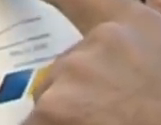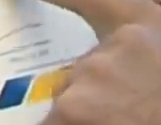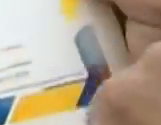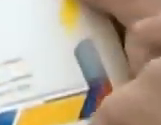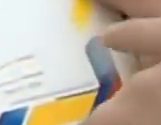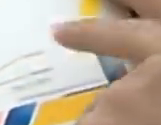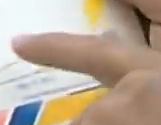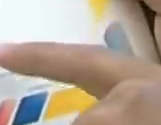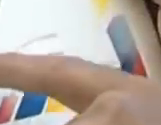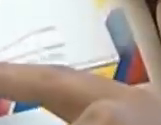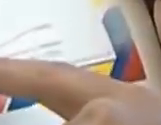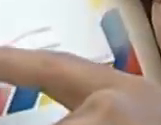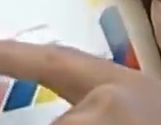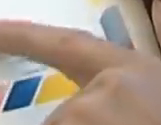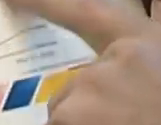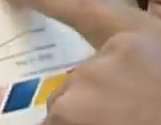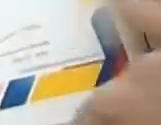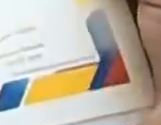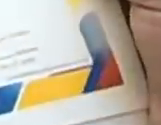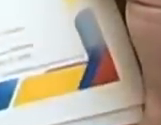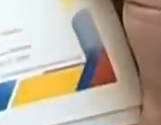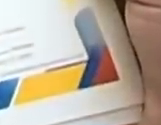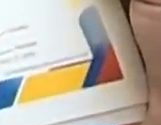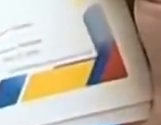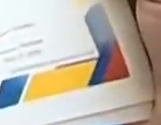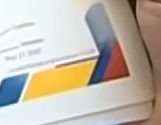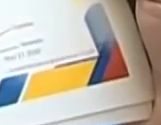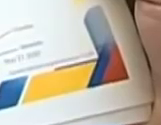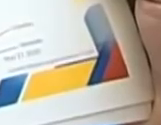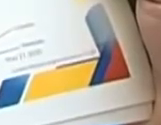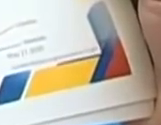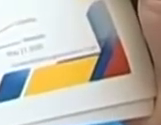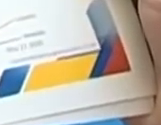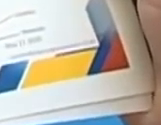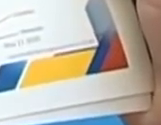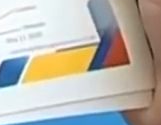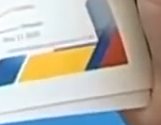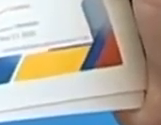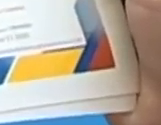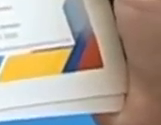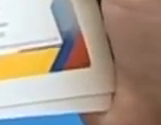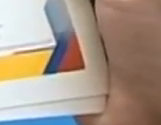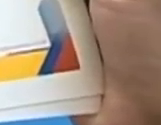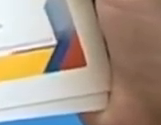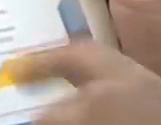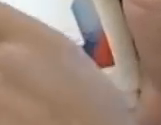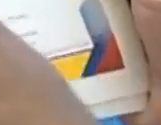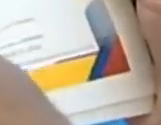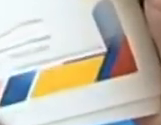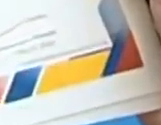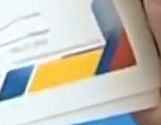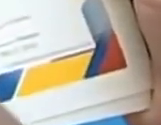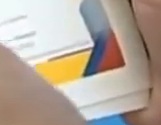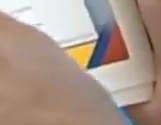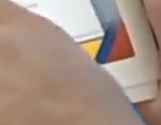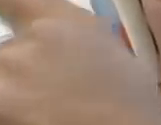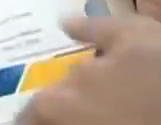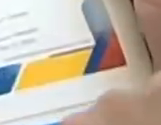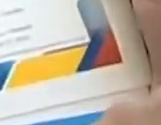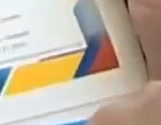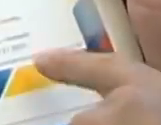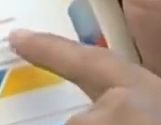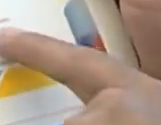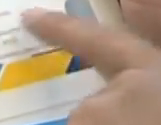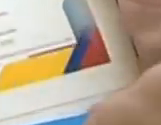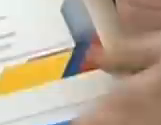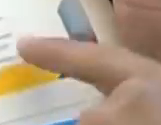8 de mayo. Y luego está Brasil, con 1.840 casos por millón de habitantes. De último, en el